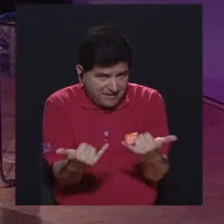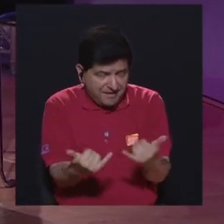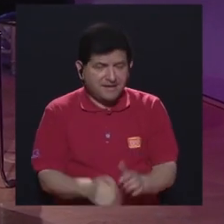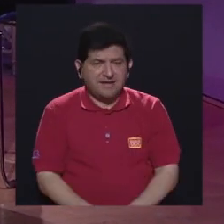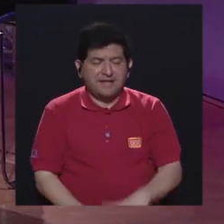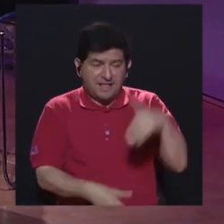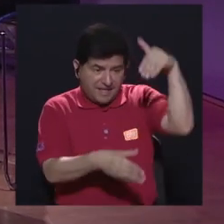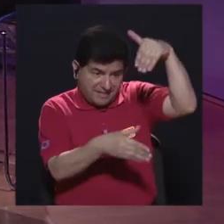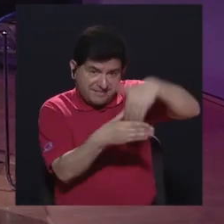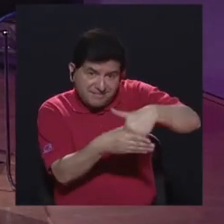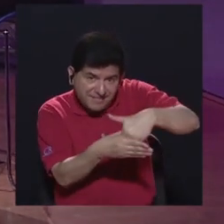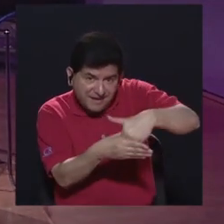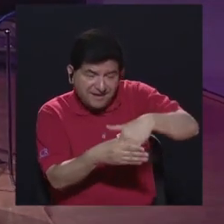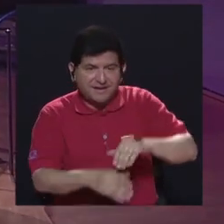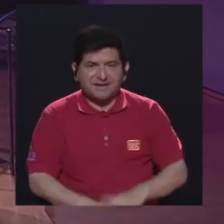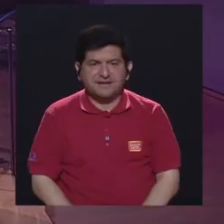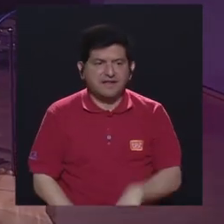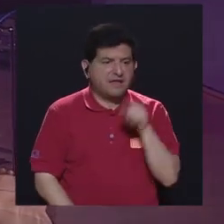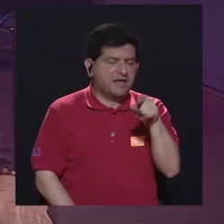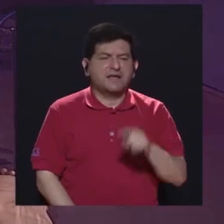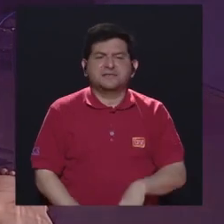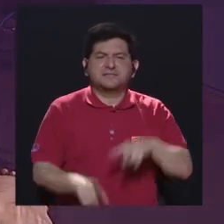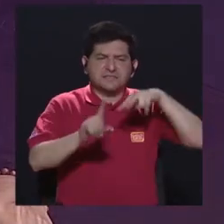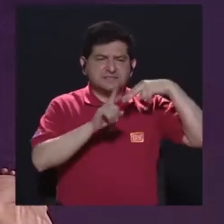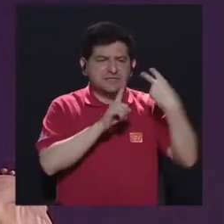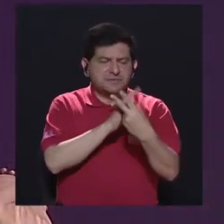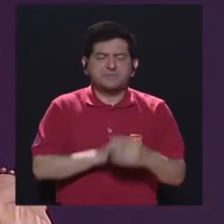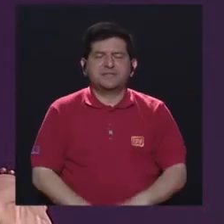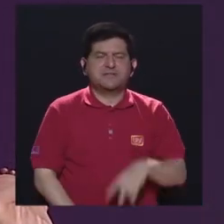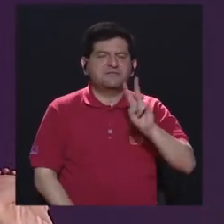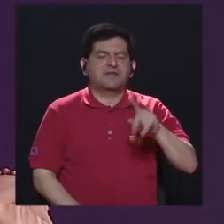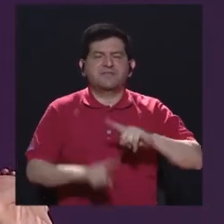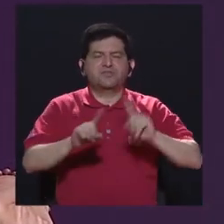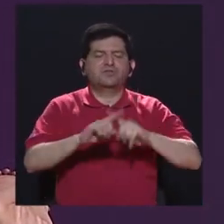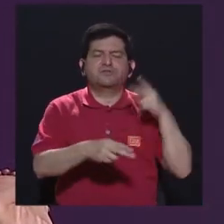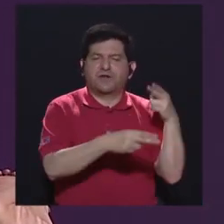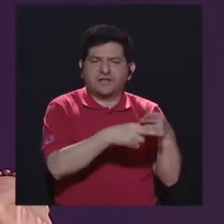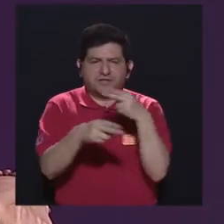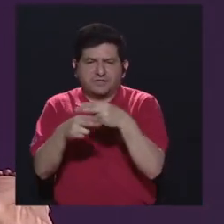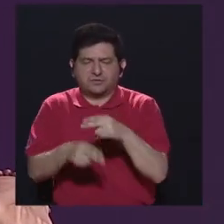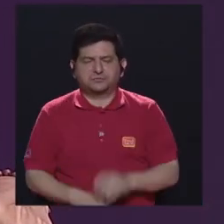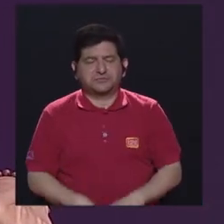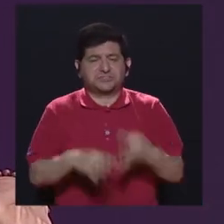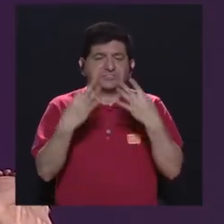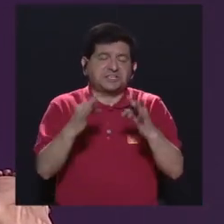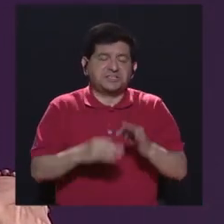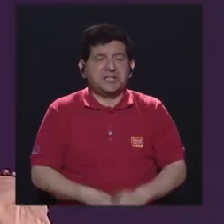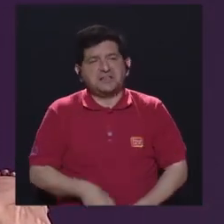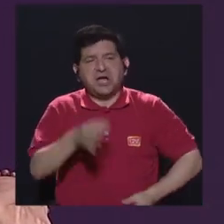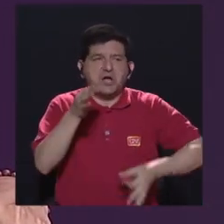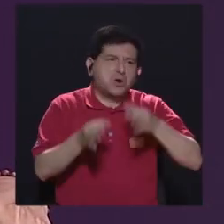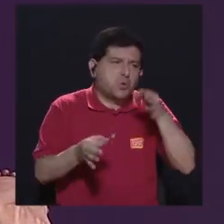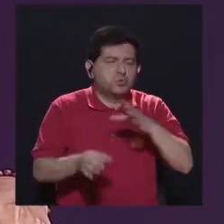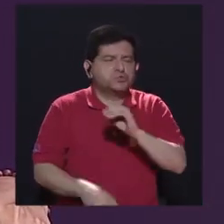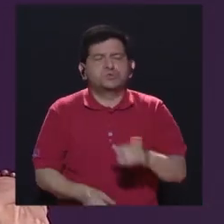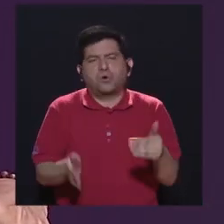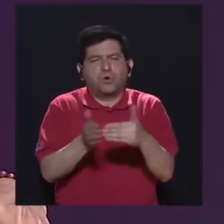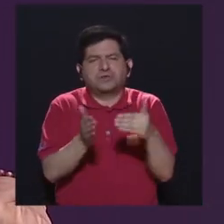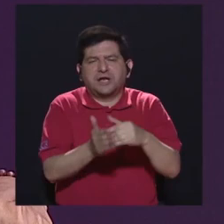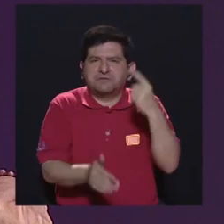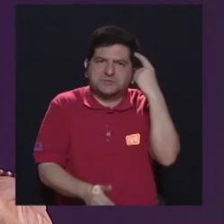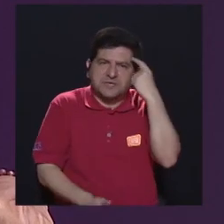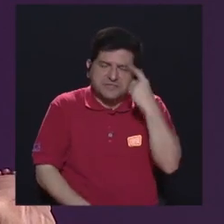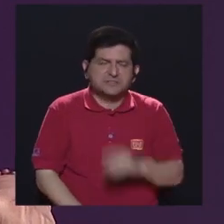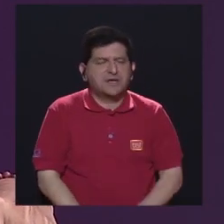entrar dentro de esa, dentro de esa perspectiva del binomio y tener que justificar o pensar o repensar si puto